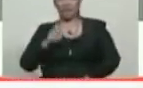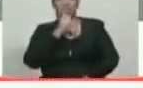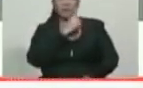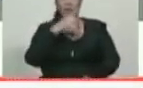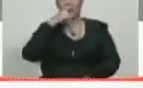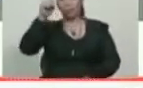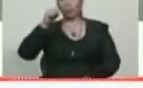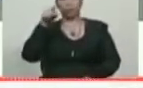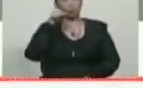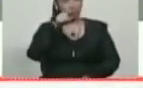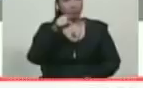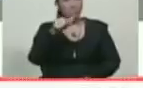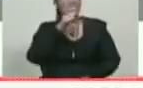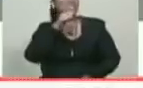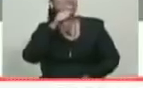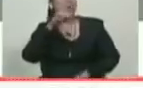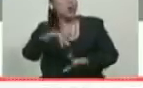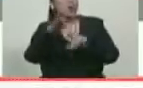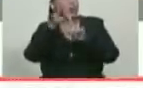Ese fue electo. ¿Quién lo eligió?